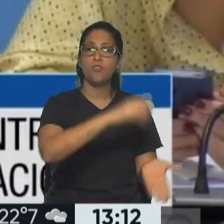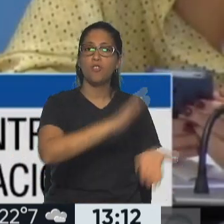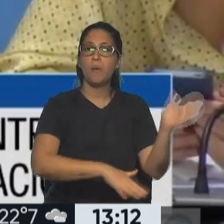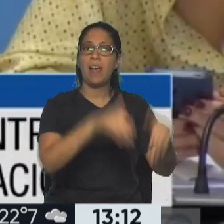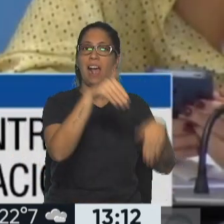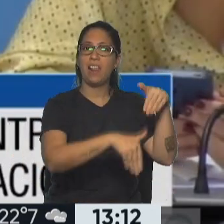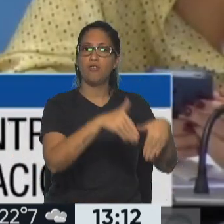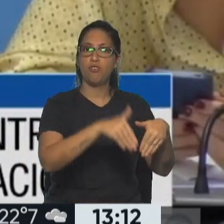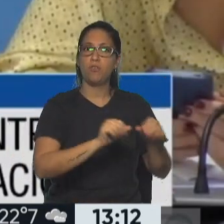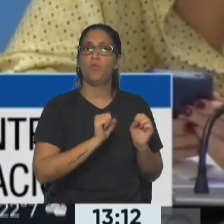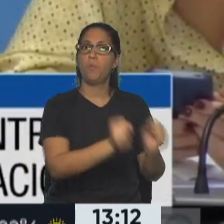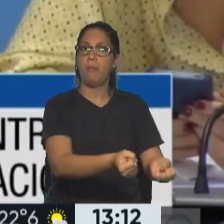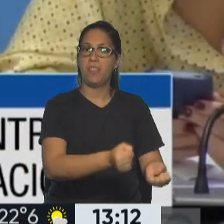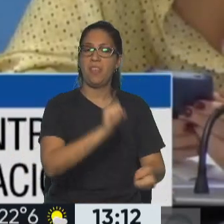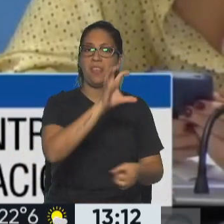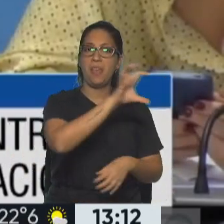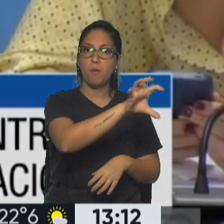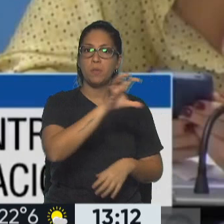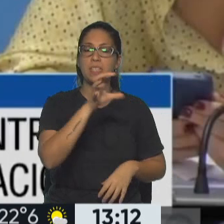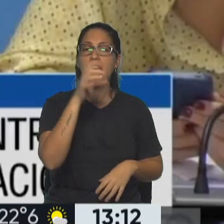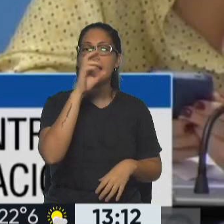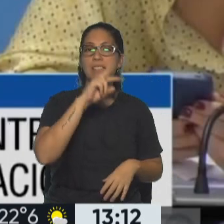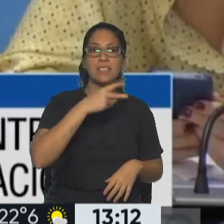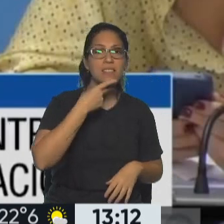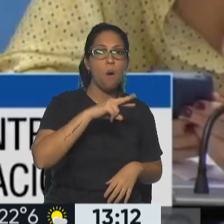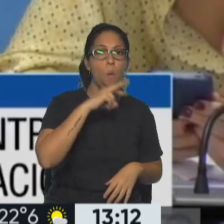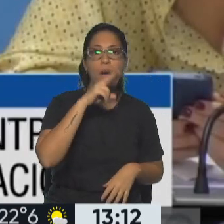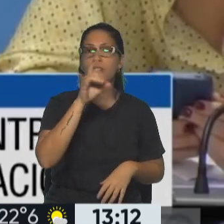elecciones, la suspensión de elecciones en las provincias de San Juan y Tucumán.